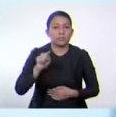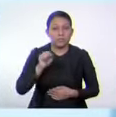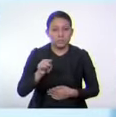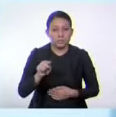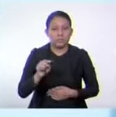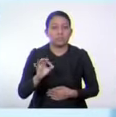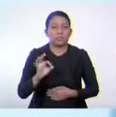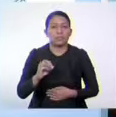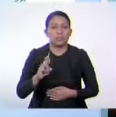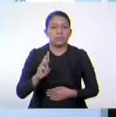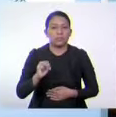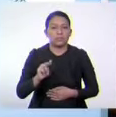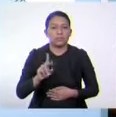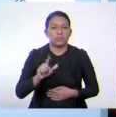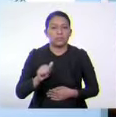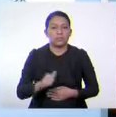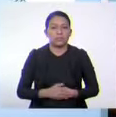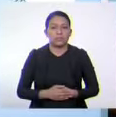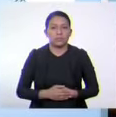fórmula